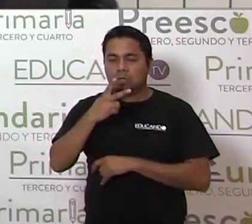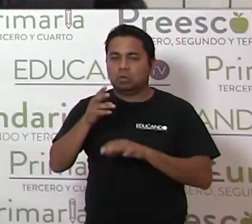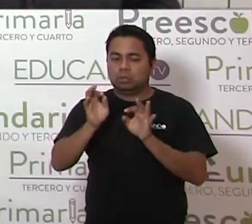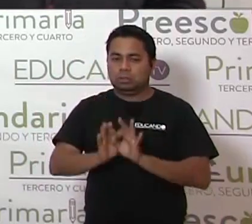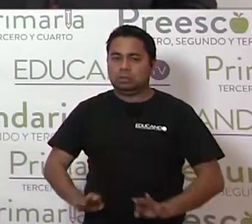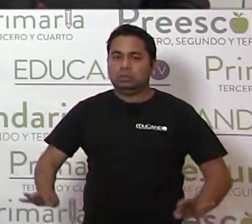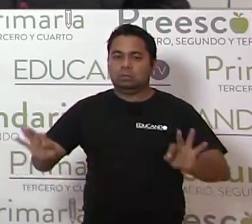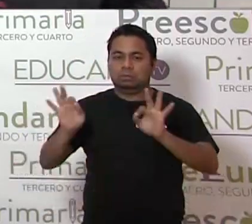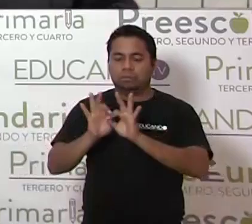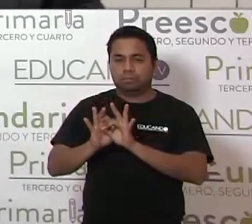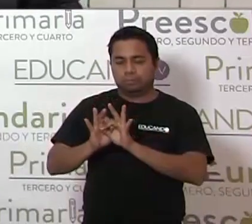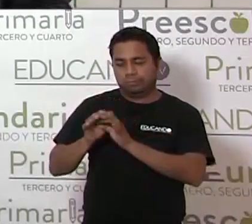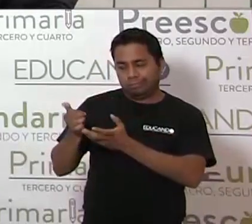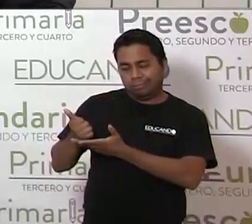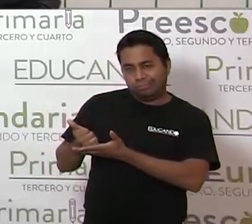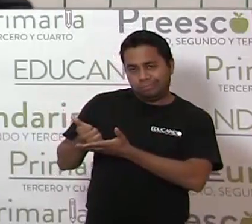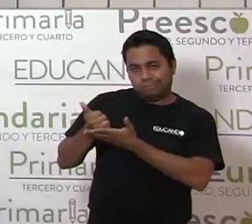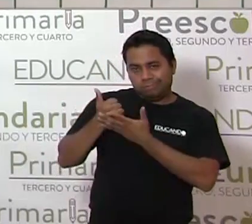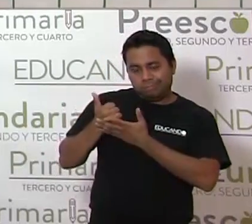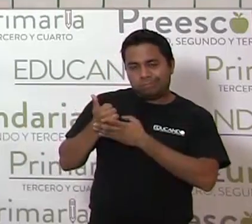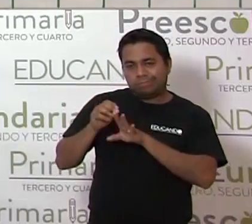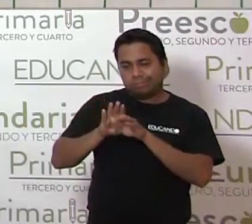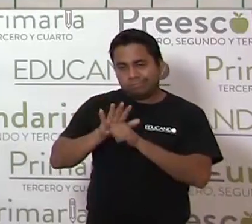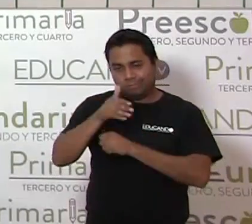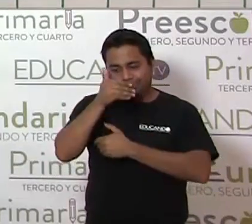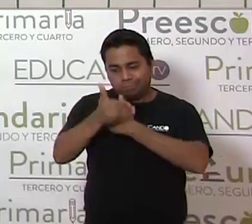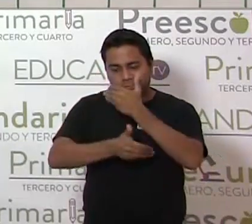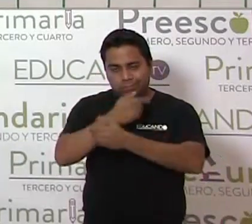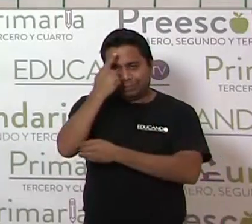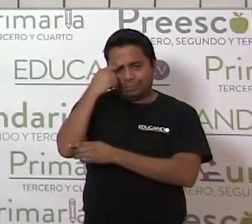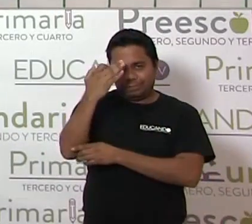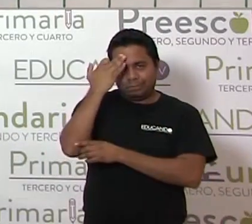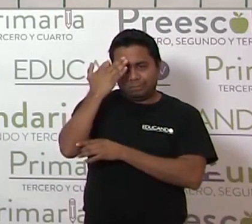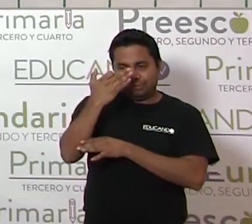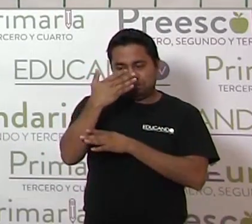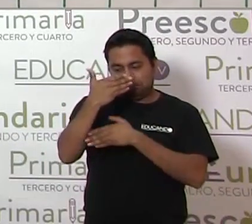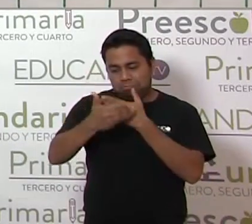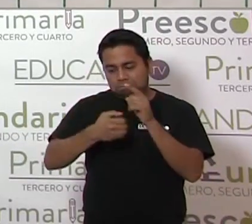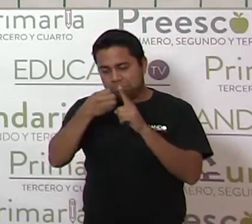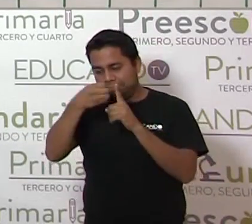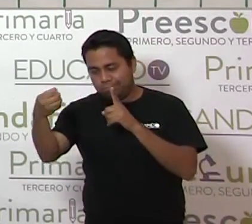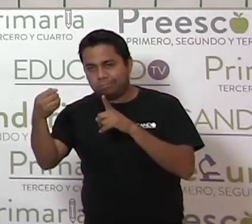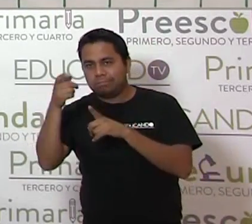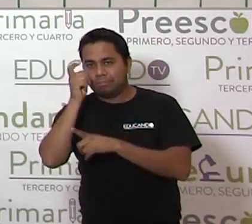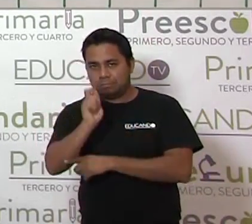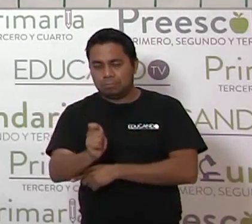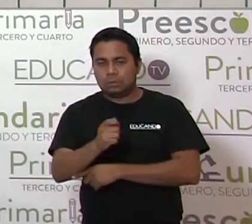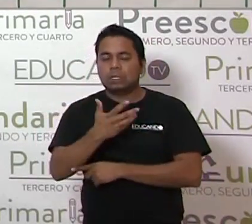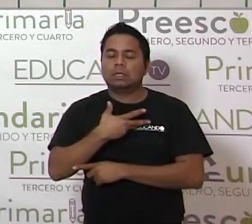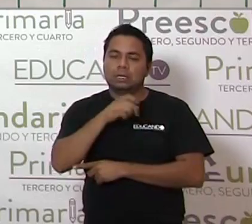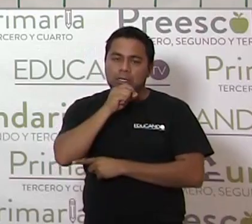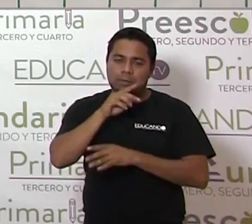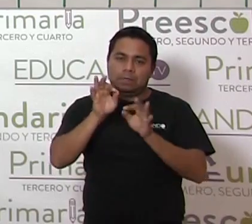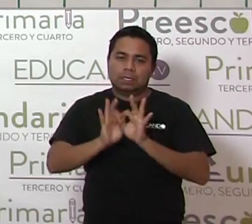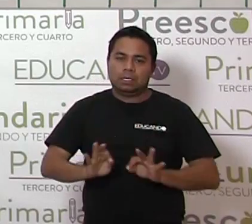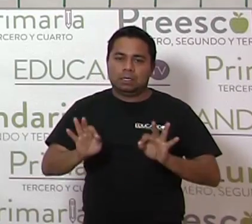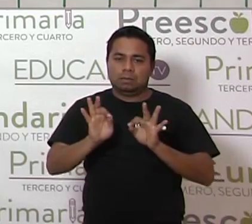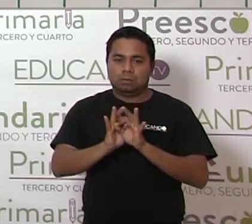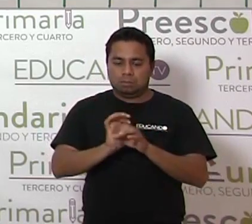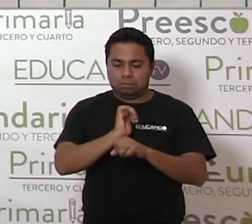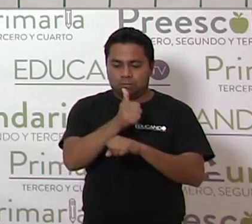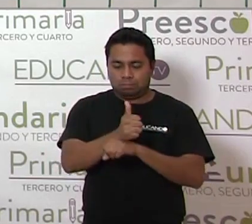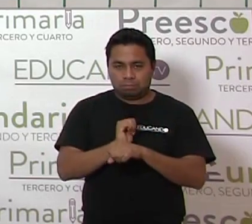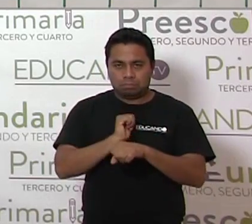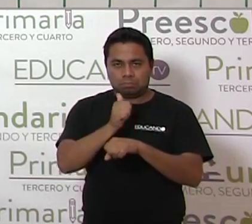cosas fundamentales que nos van a determinar el proceso de la cronología de hechos. Y es muy importante